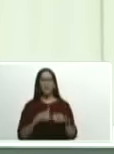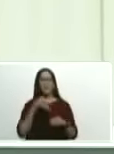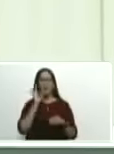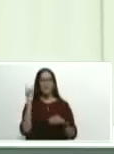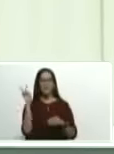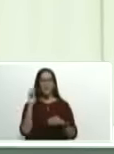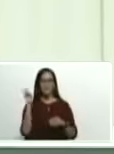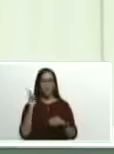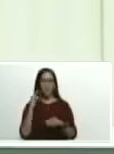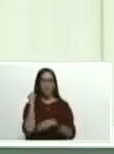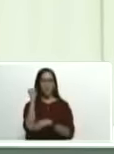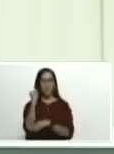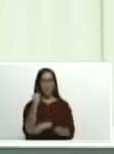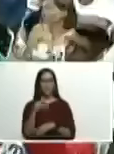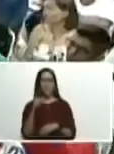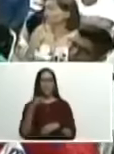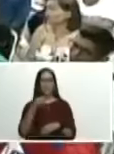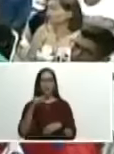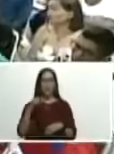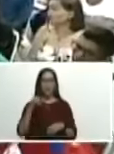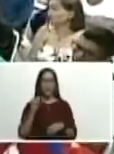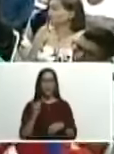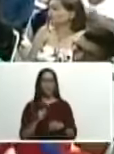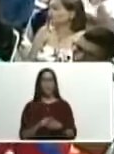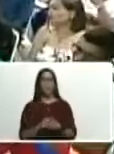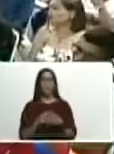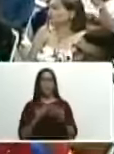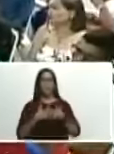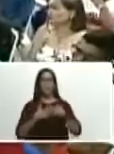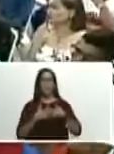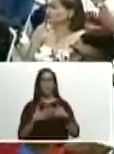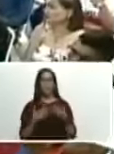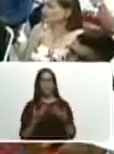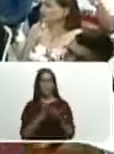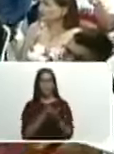Venezuela, Vencedores La Guapa, empresa mixta.